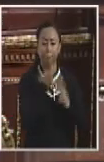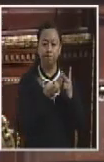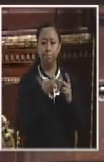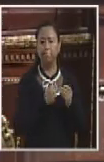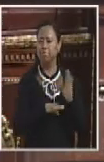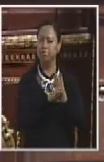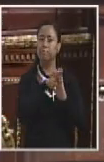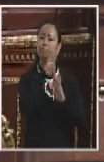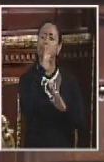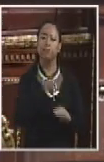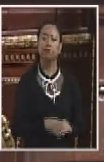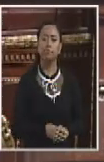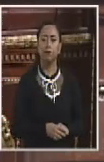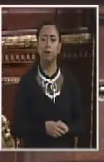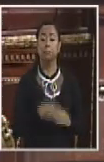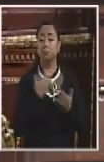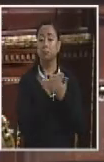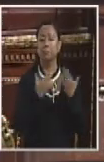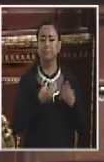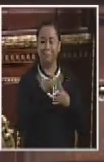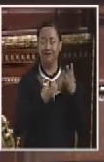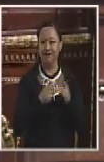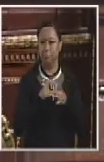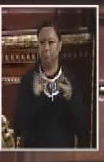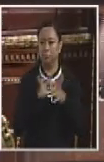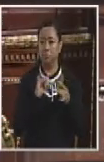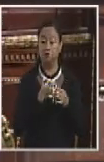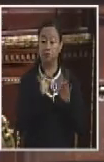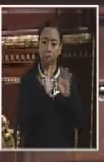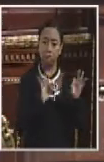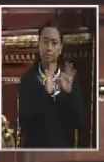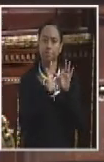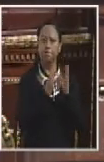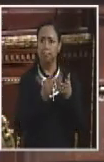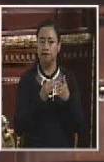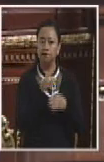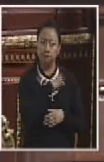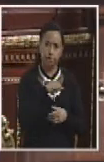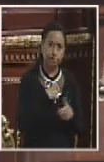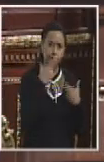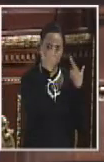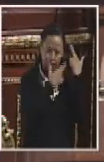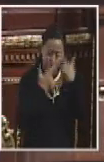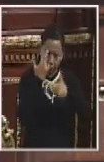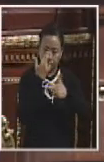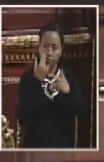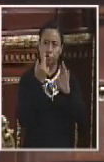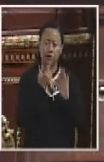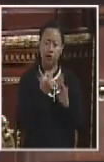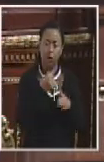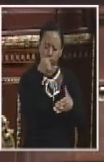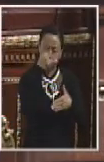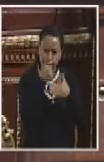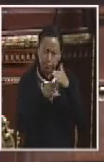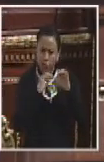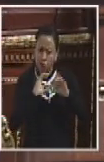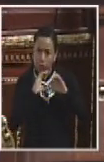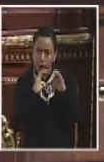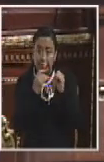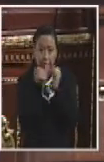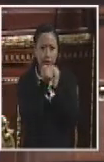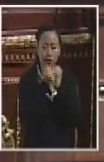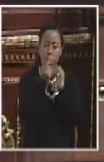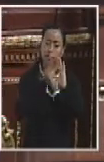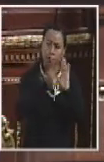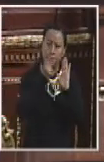Con base en lo anterior, es importante revisar minuciosa y continuamente la legislación en la materia